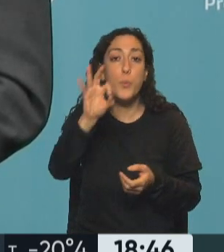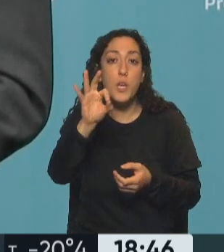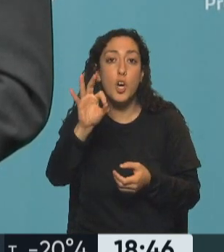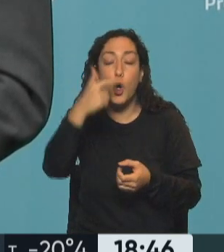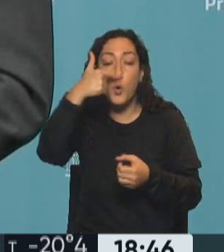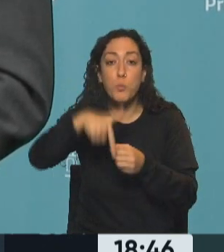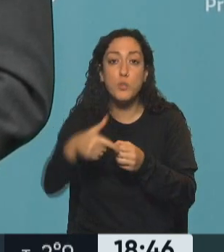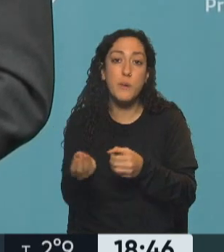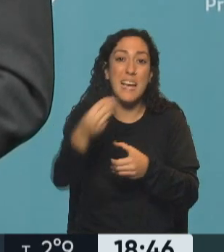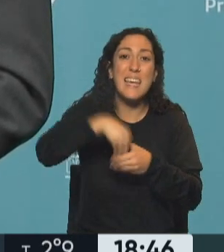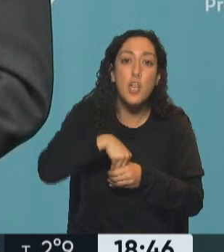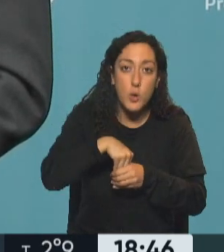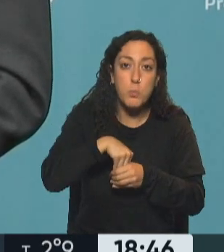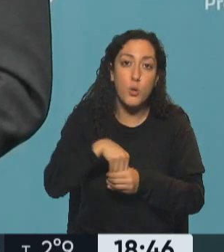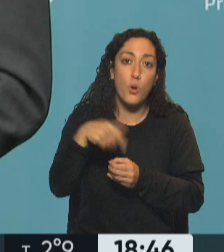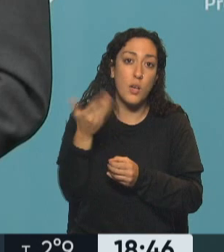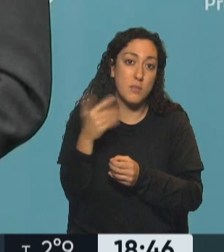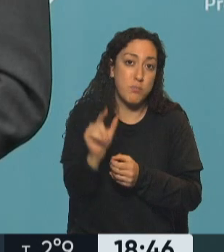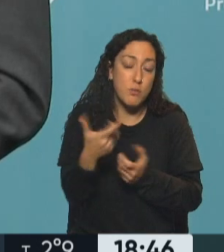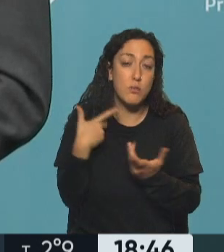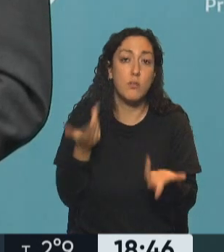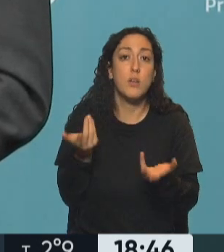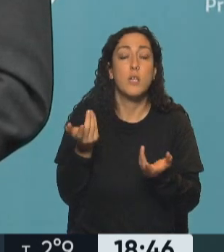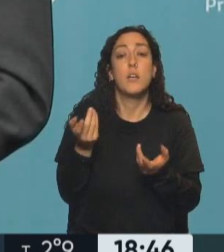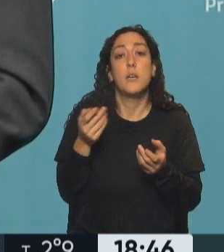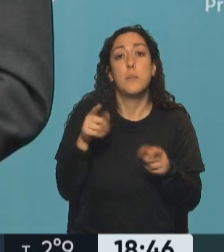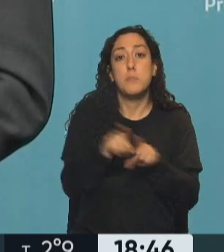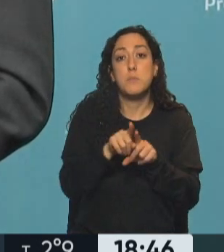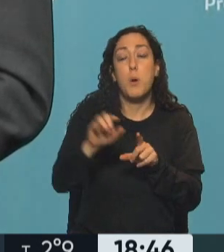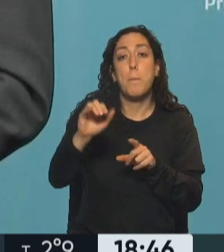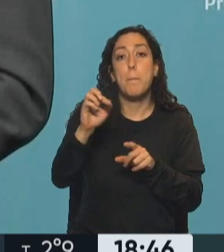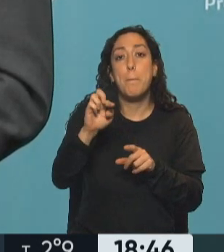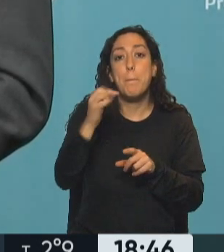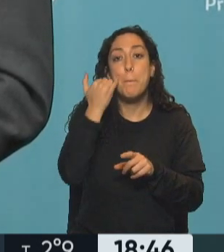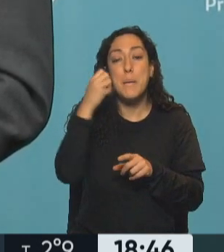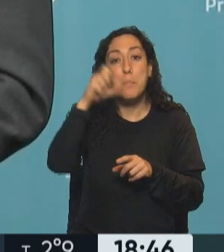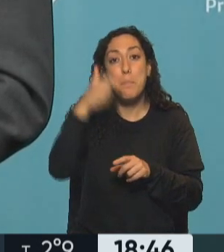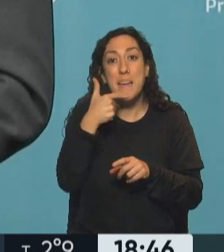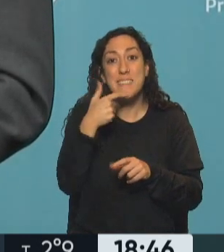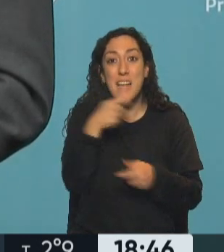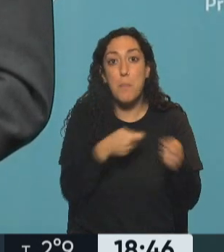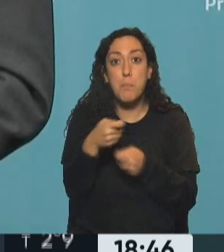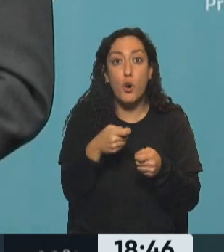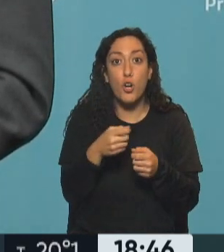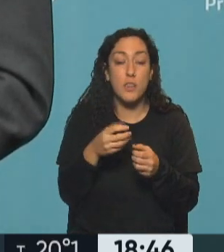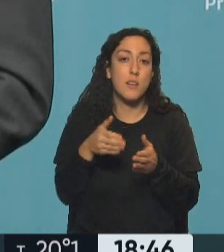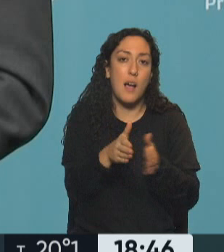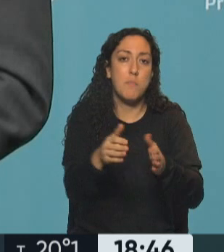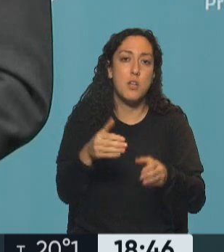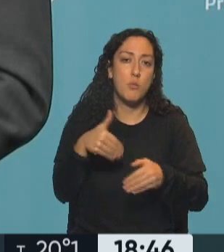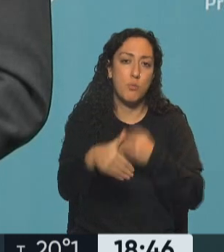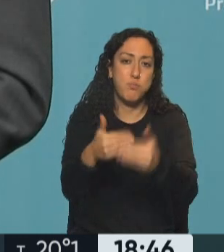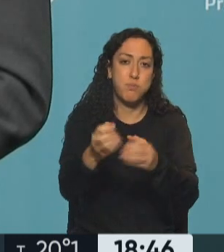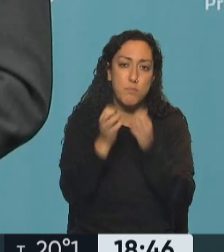el crecimiento hacia los aportes de las pequeñas y medianas empresas es un camino a continuar, es un camino a